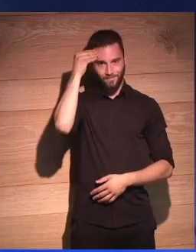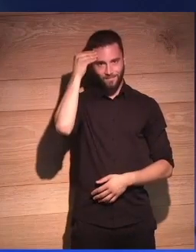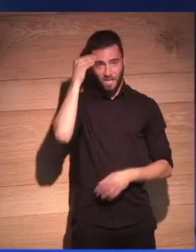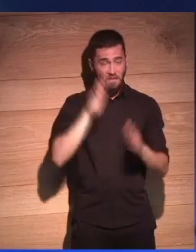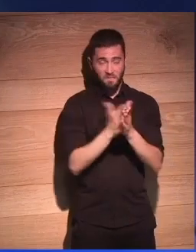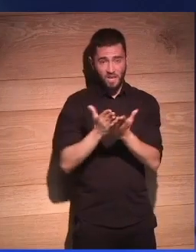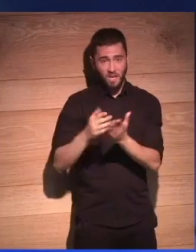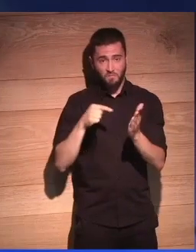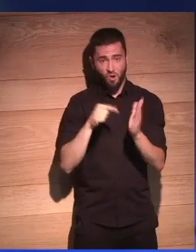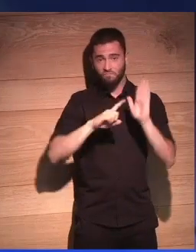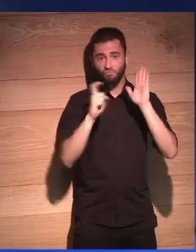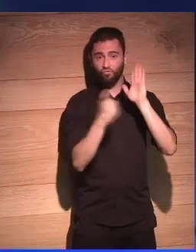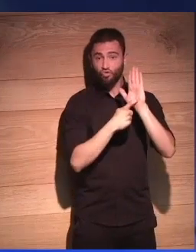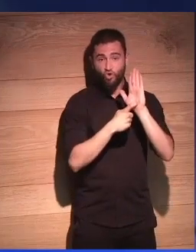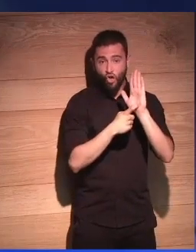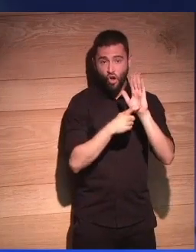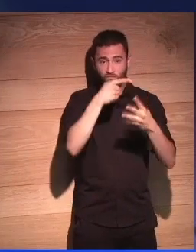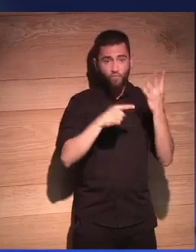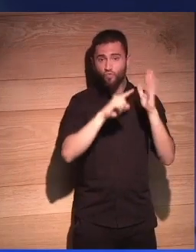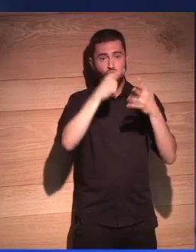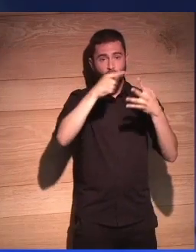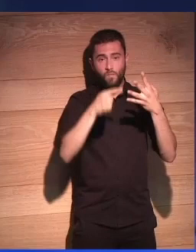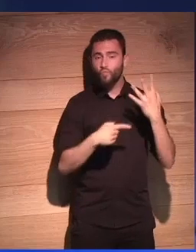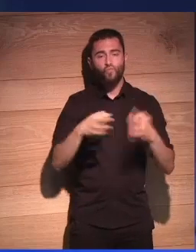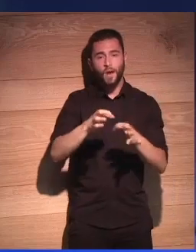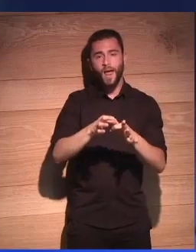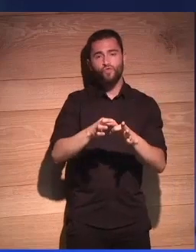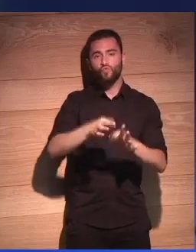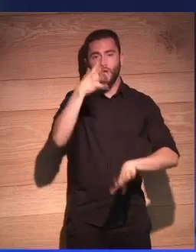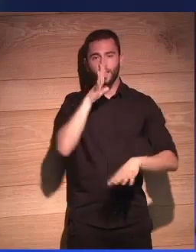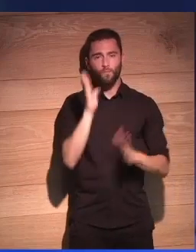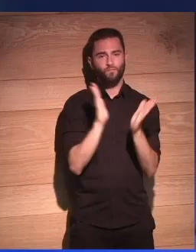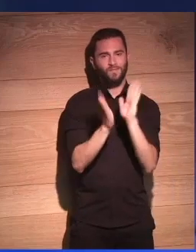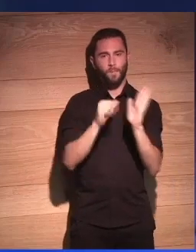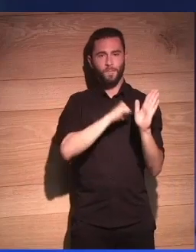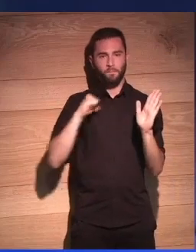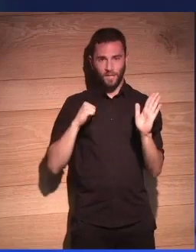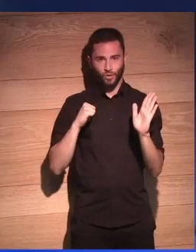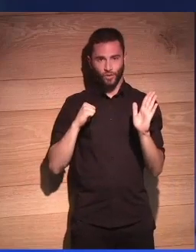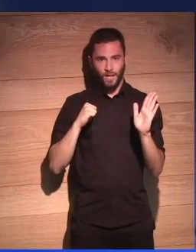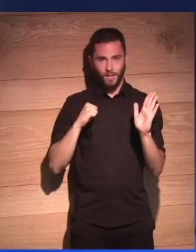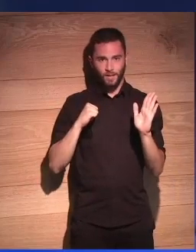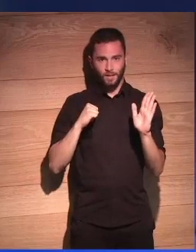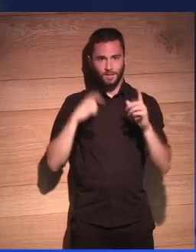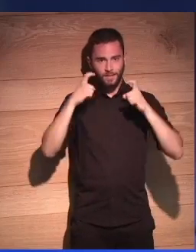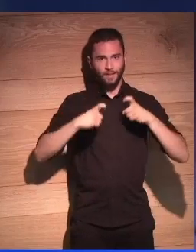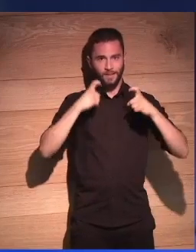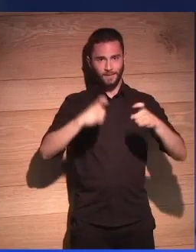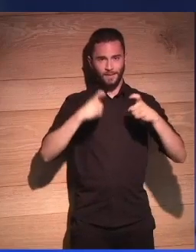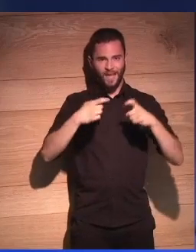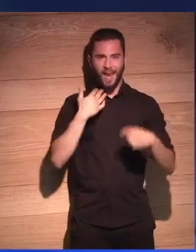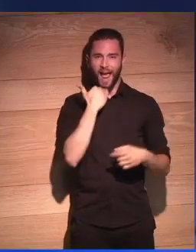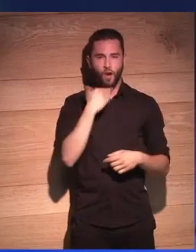mis libros de algún modo han sido una suerte de terapia personal, tratando de lidiar con